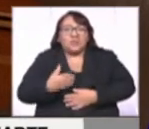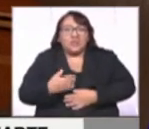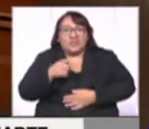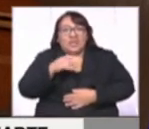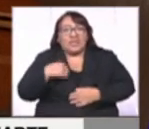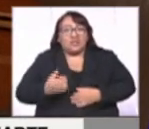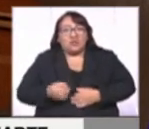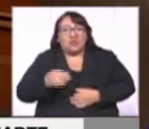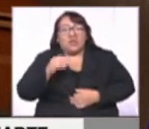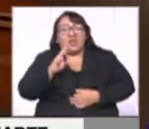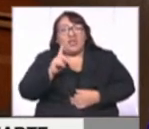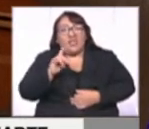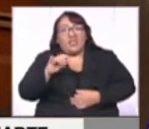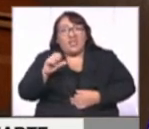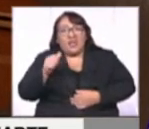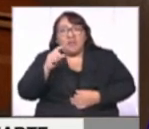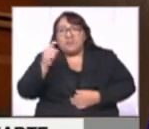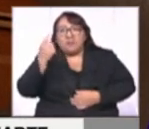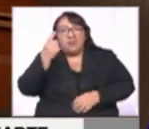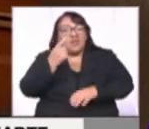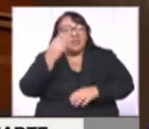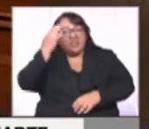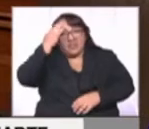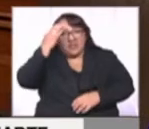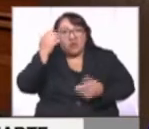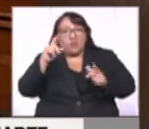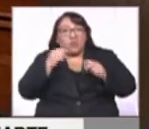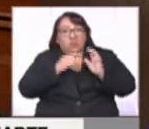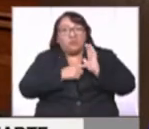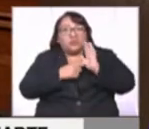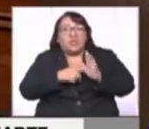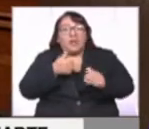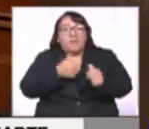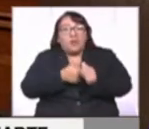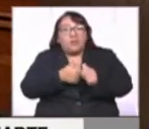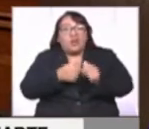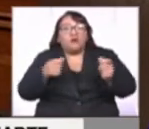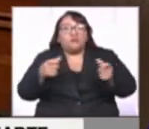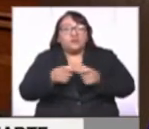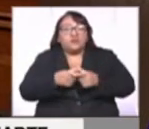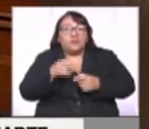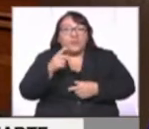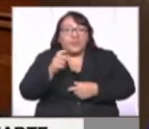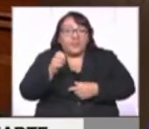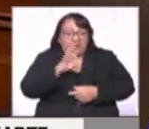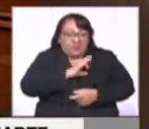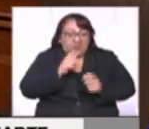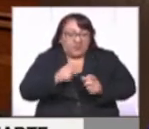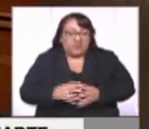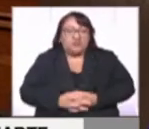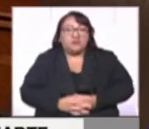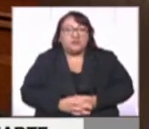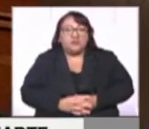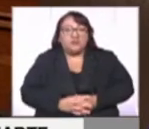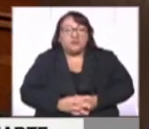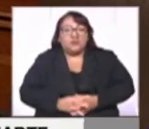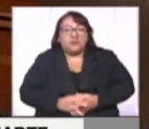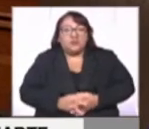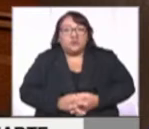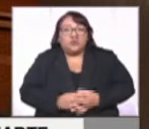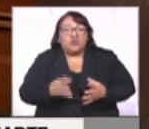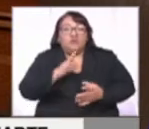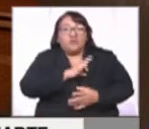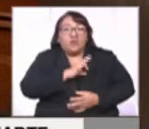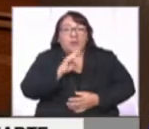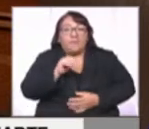de la señora Boluarte ha sido evidente desde el primer día, como lo reveló la propia Comisión de Fiscalización, en donde el fiscal